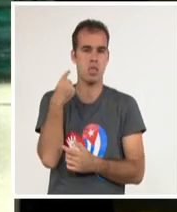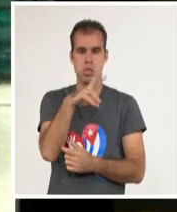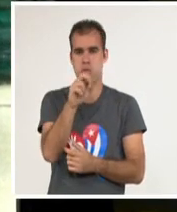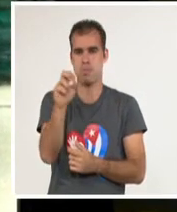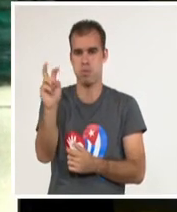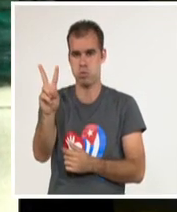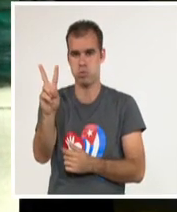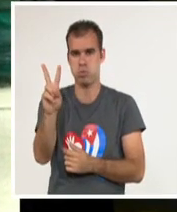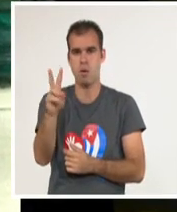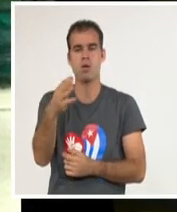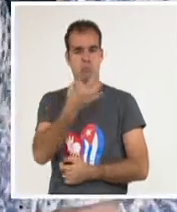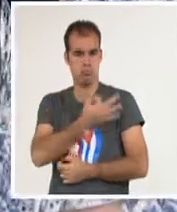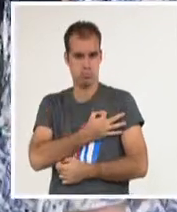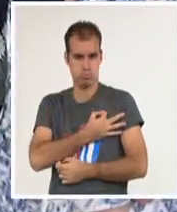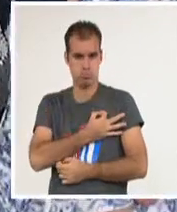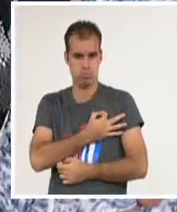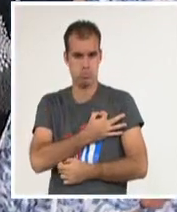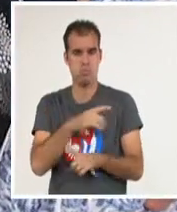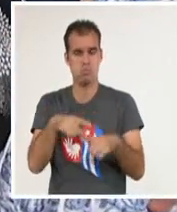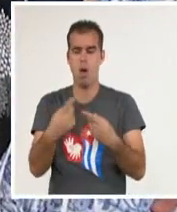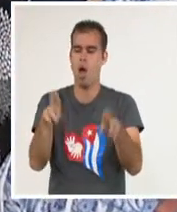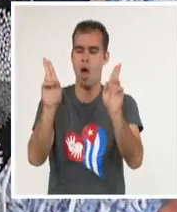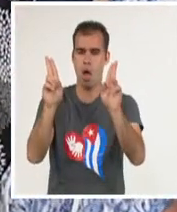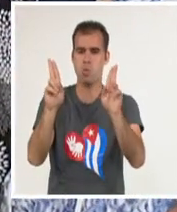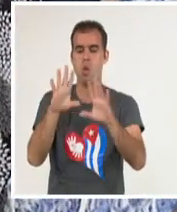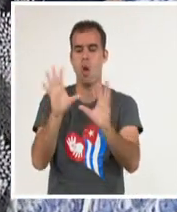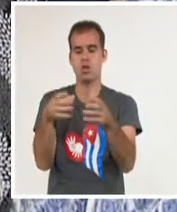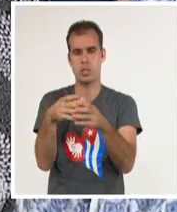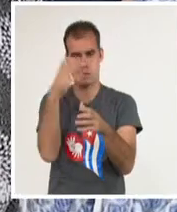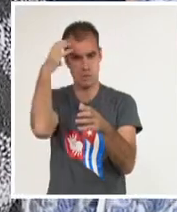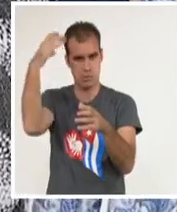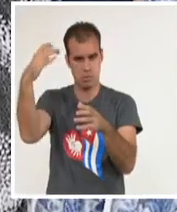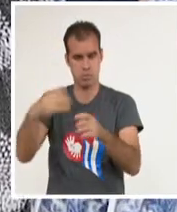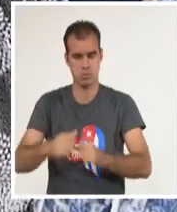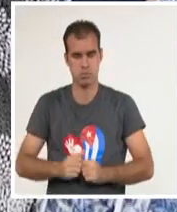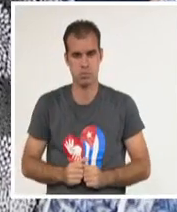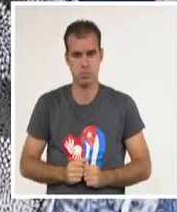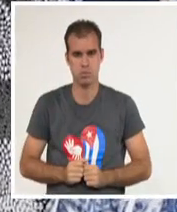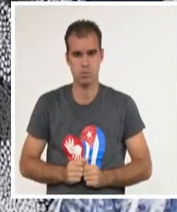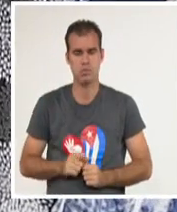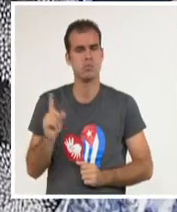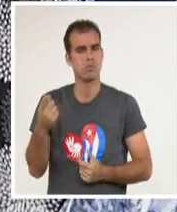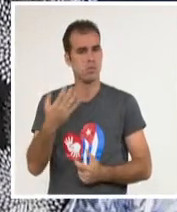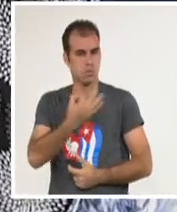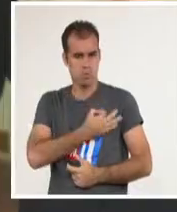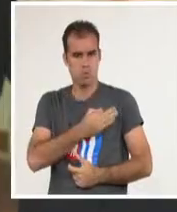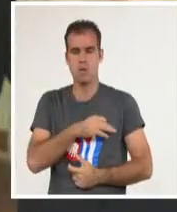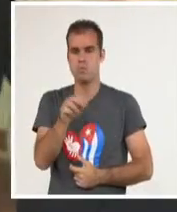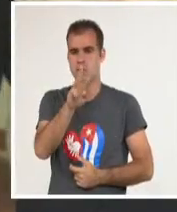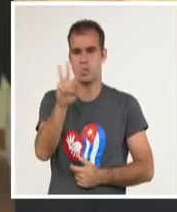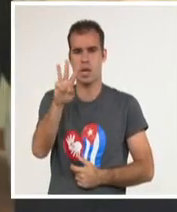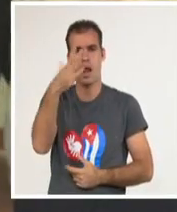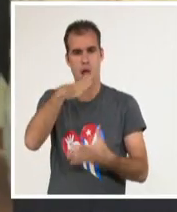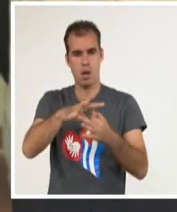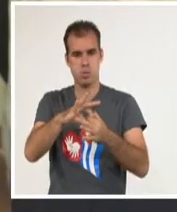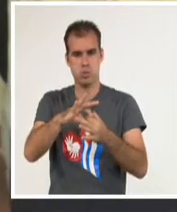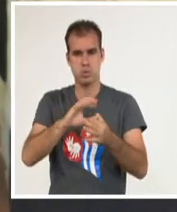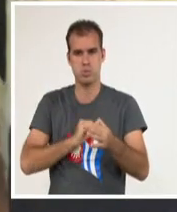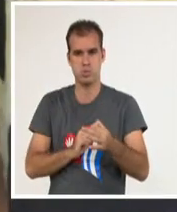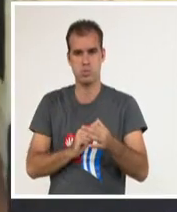orden Mariana Grajales por acuerdo del Consejo de Estado. También fue acreedora de la medalla 23 de agosto,